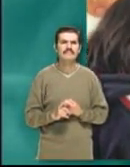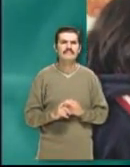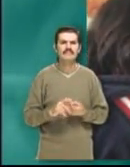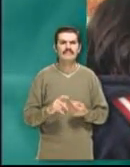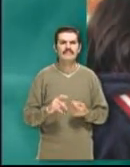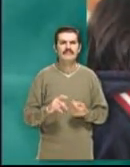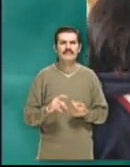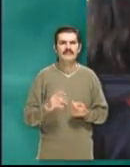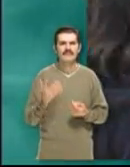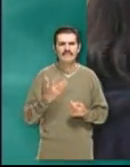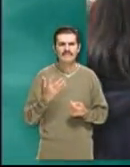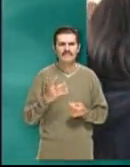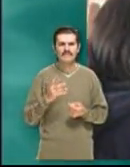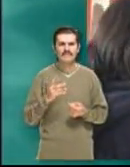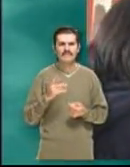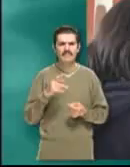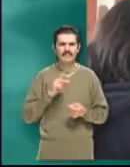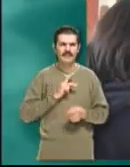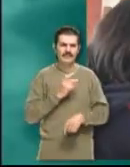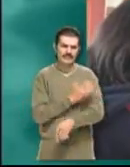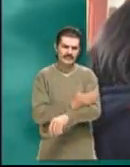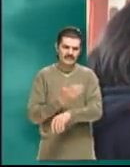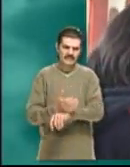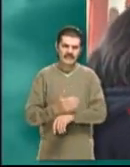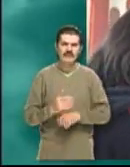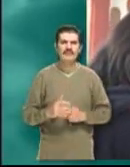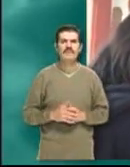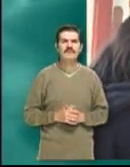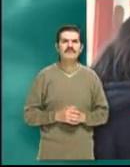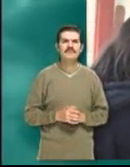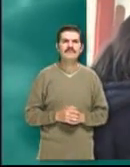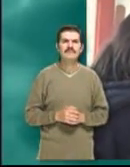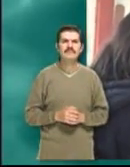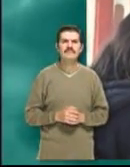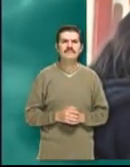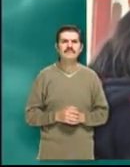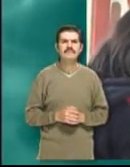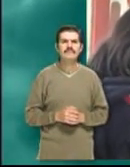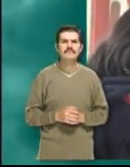¿cómo se llama? Hice un compañero.